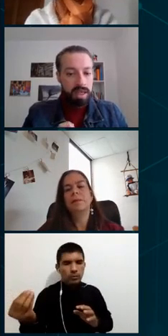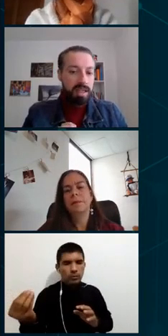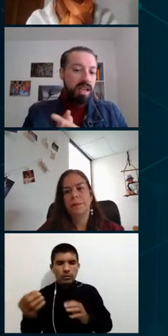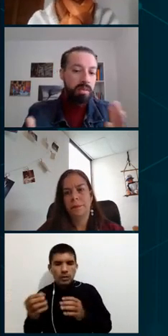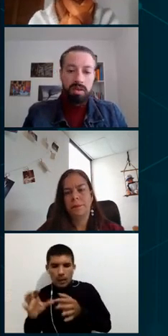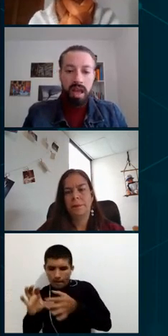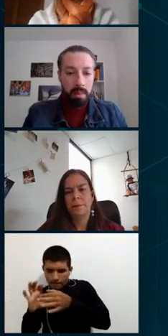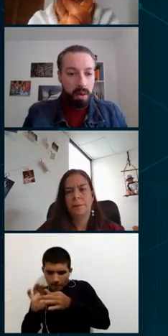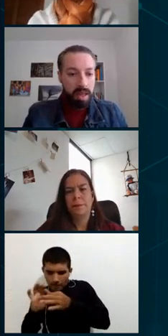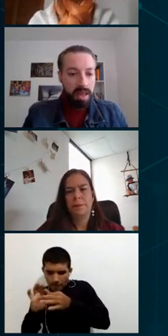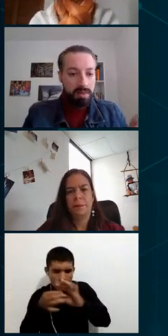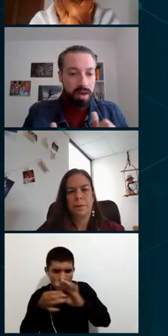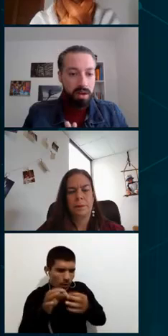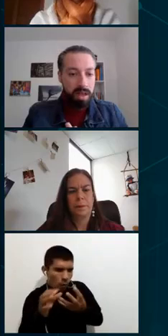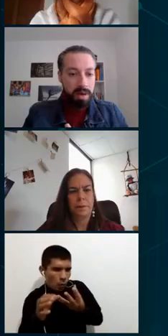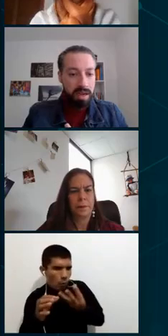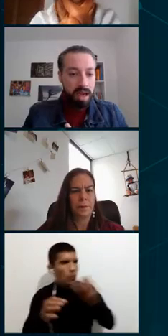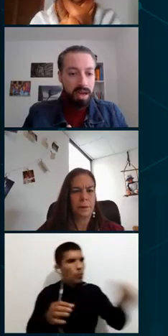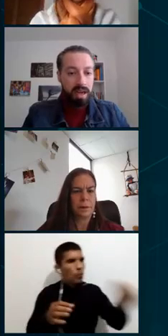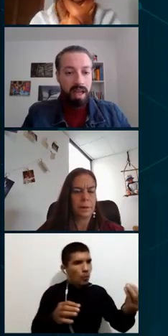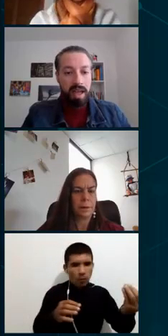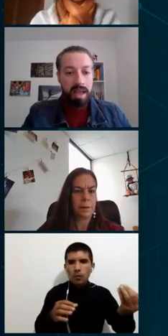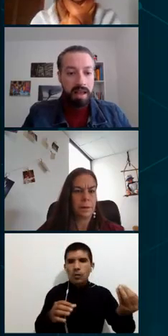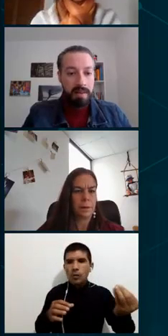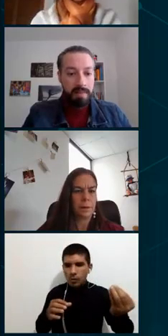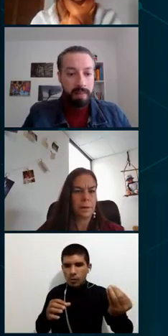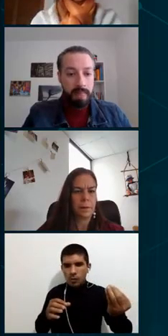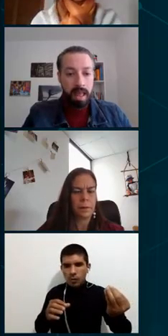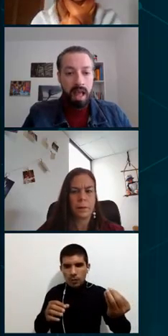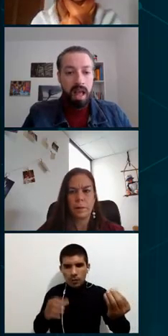Entonces, acá tenemos un ejemplo y es, bueno, de marcar